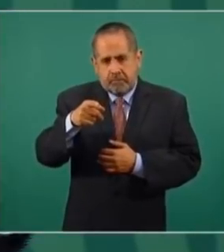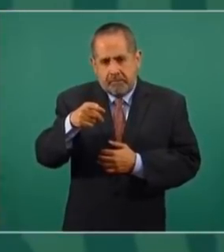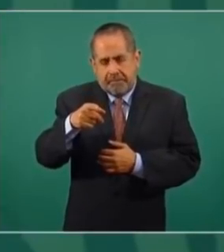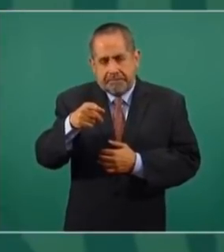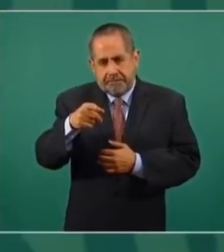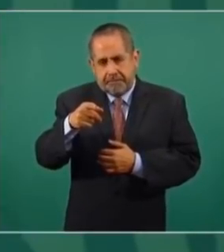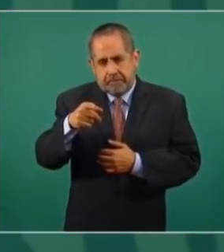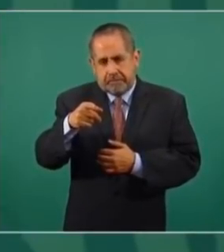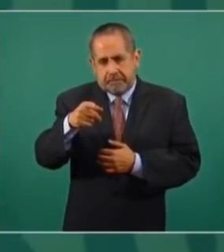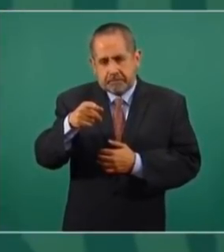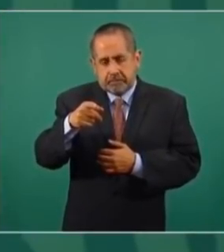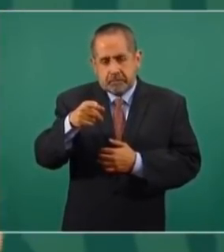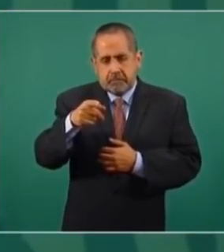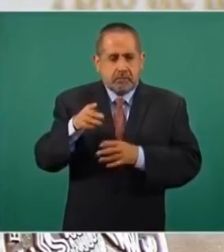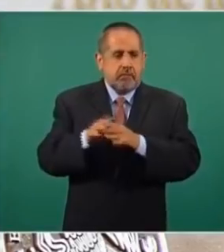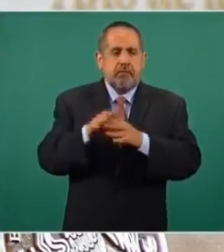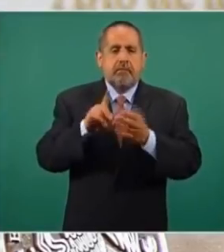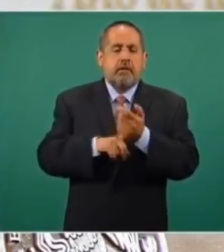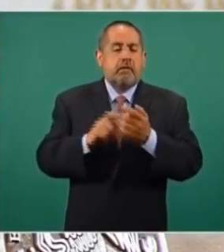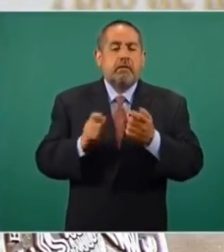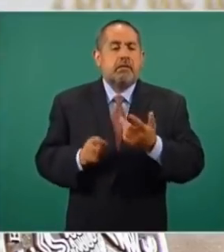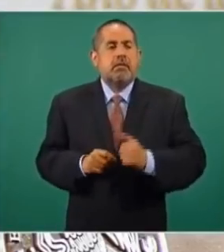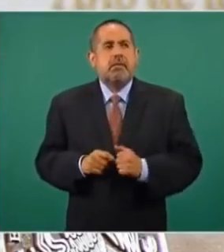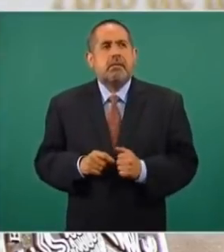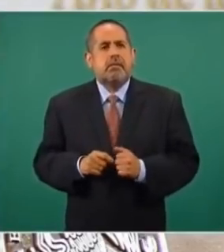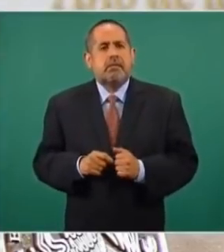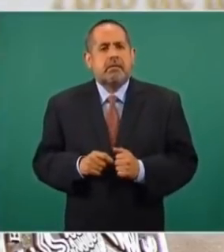el mercado,